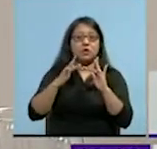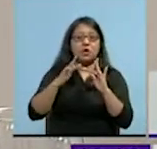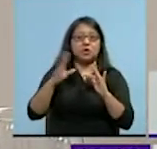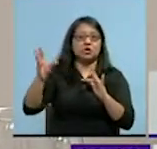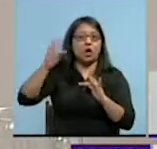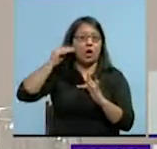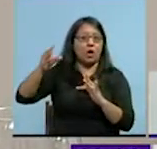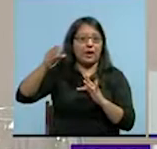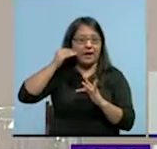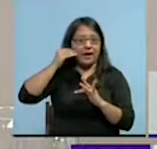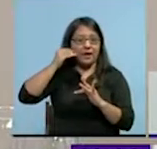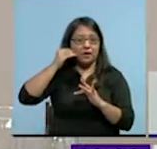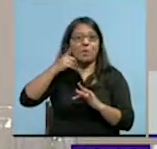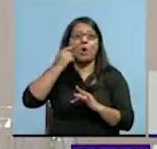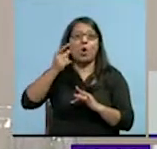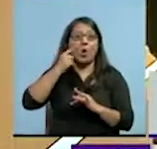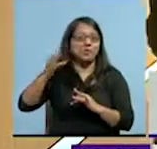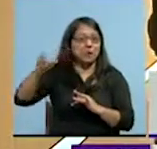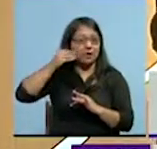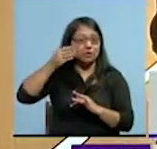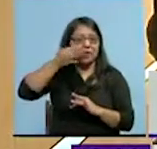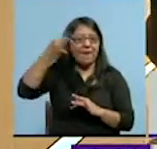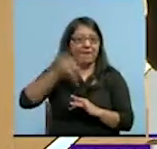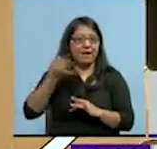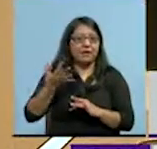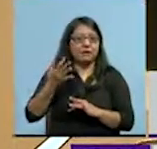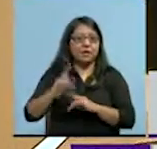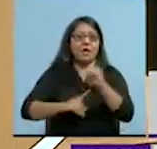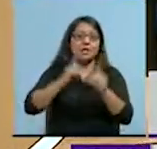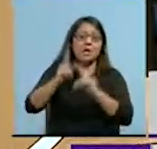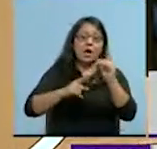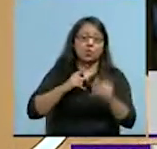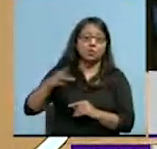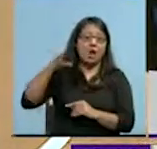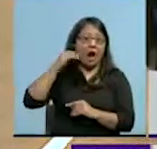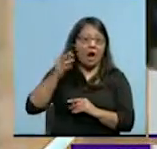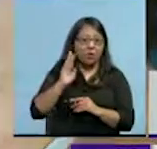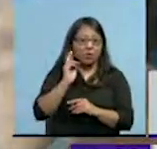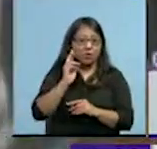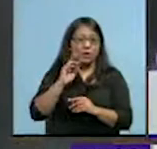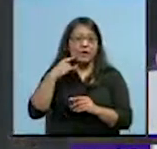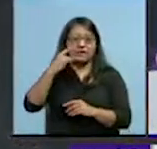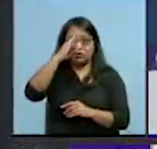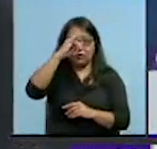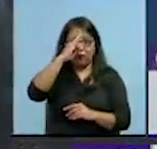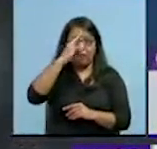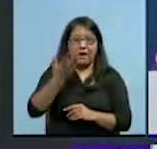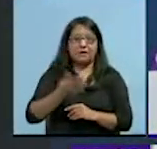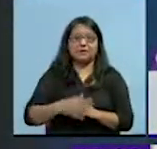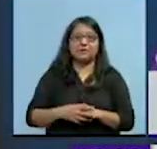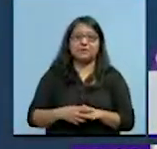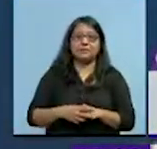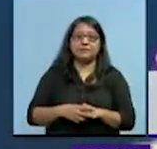reales digamos que son que es verdad y hay otros audios que son preparados justamente para crear como aquella que